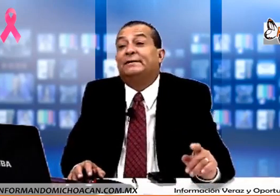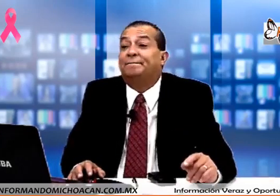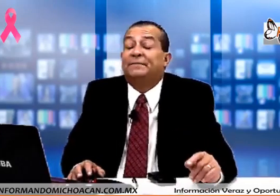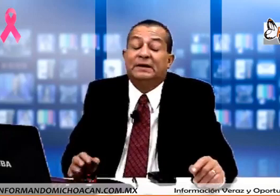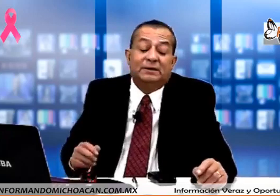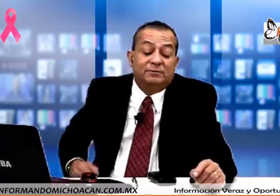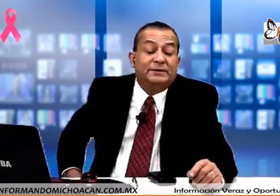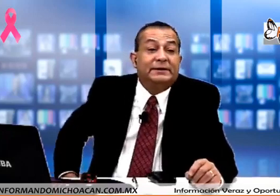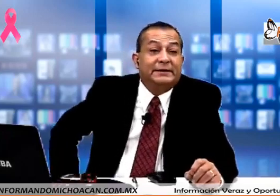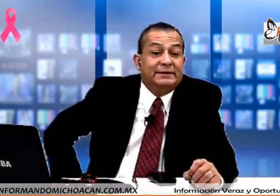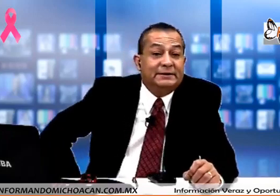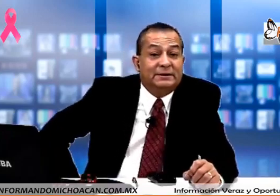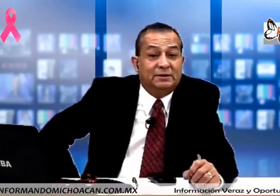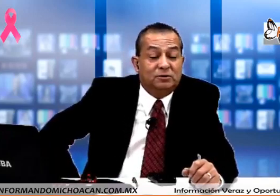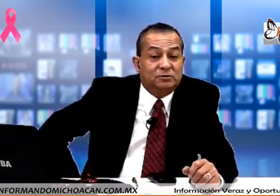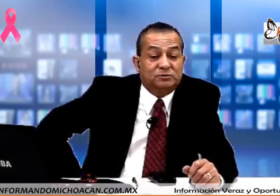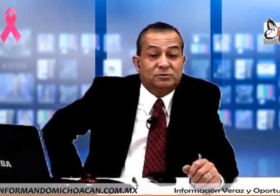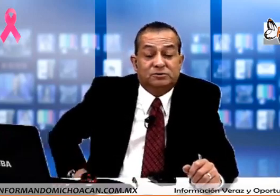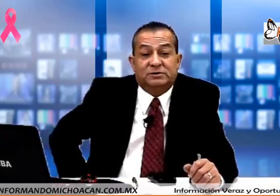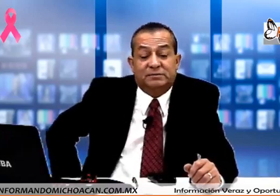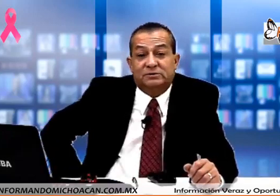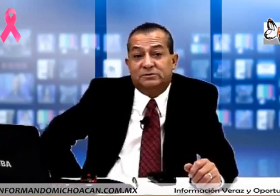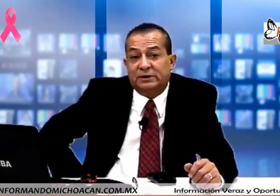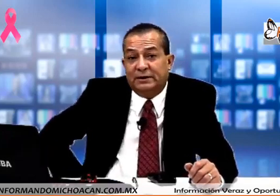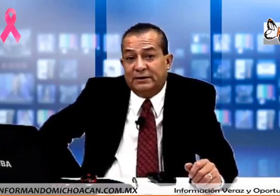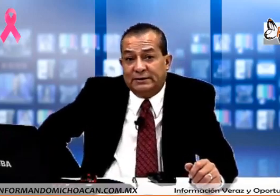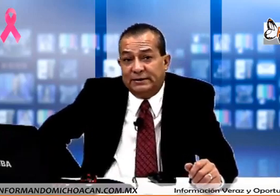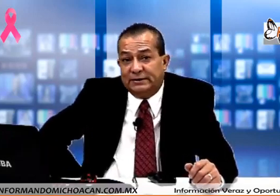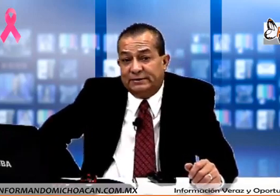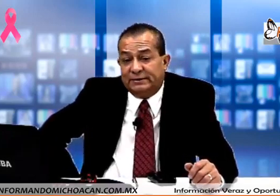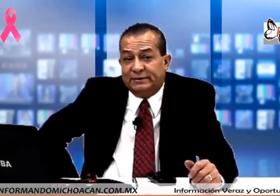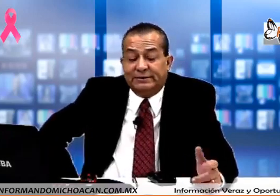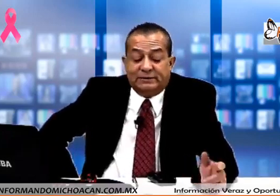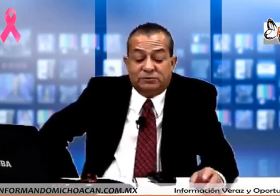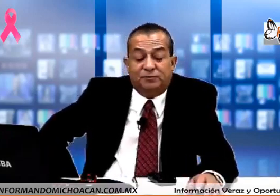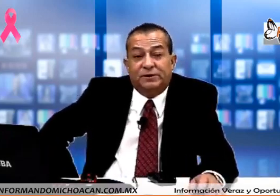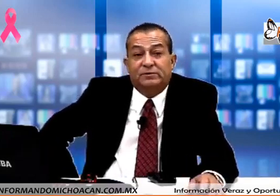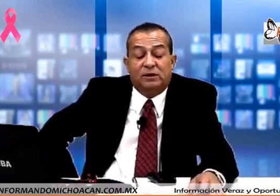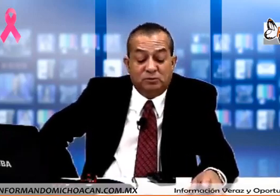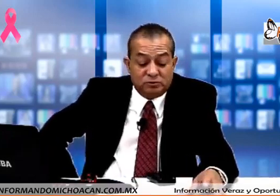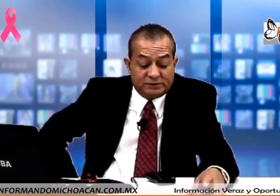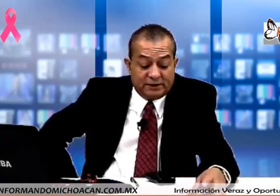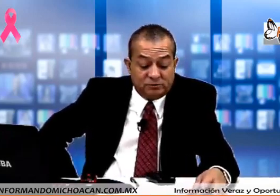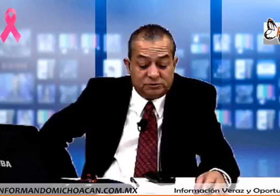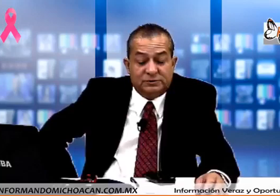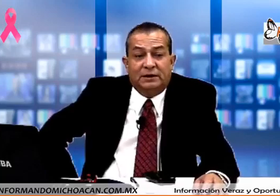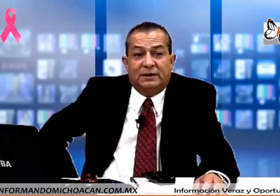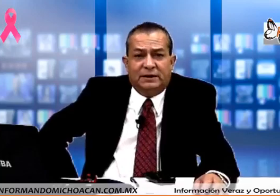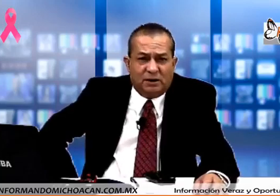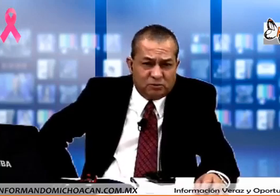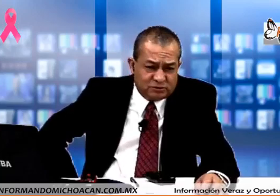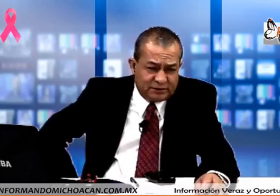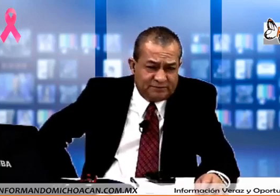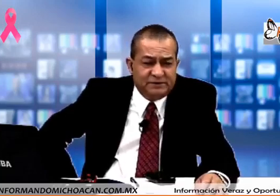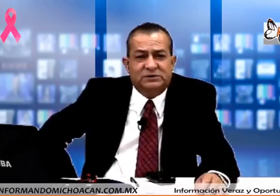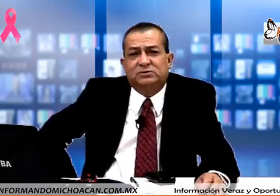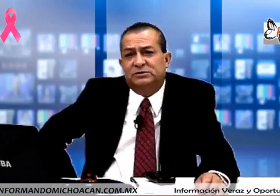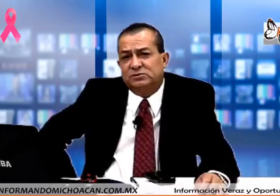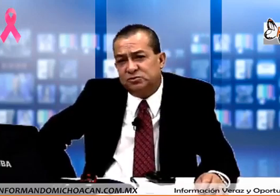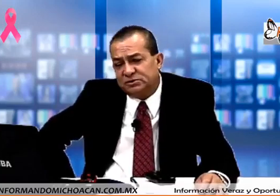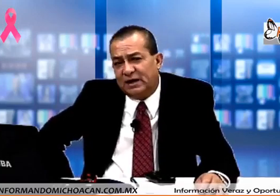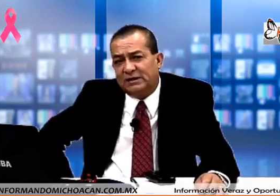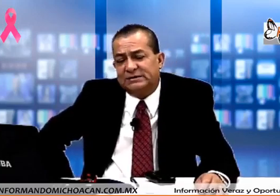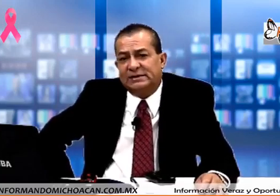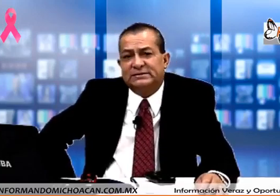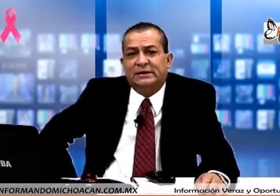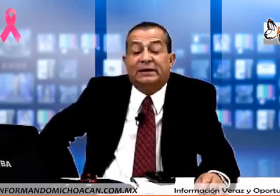le decía de lo de los nuestros hermanos de que sufrieron algunos daños en algunos edificios,